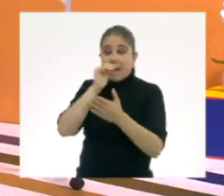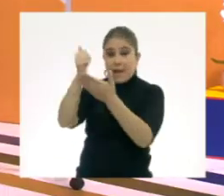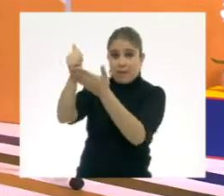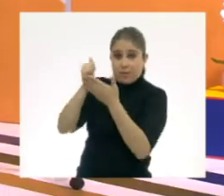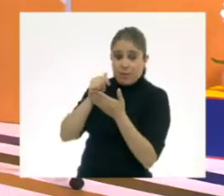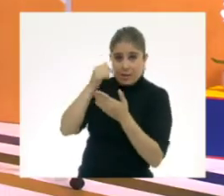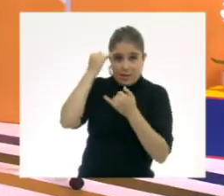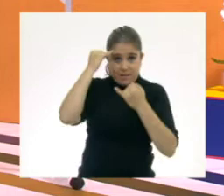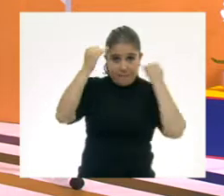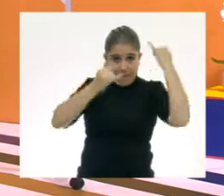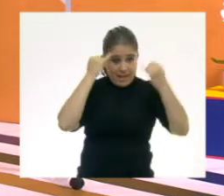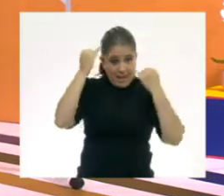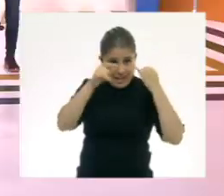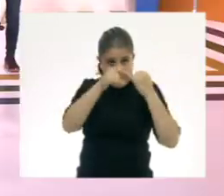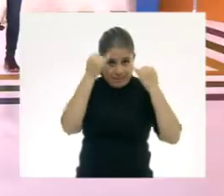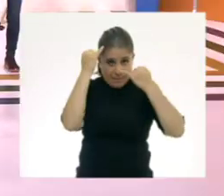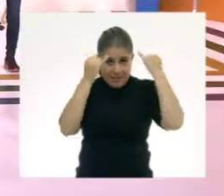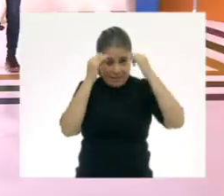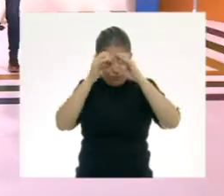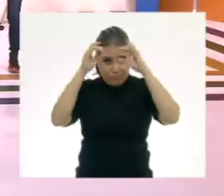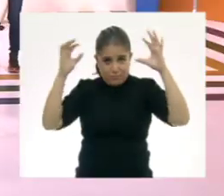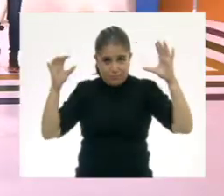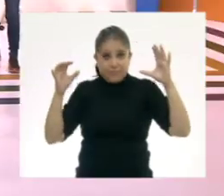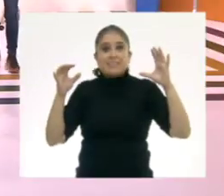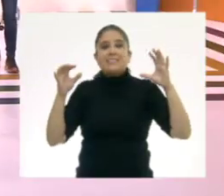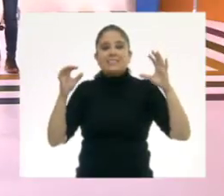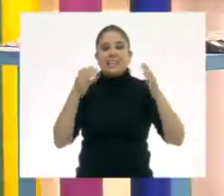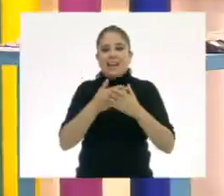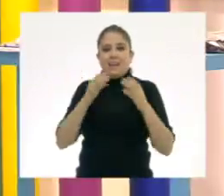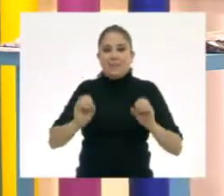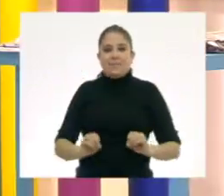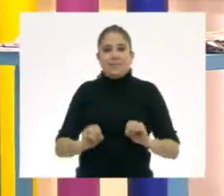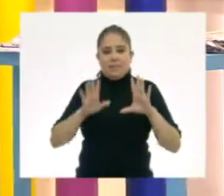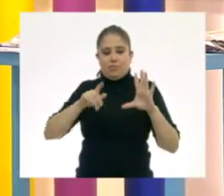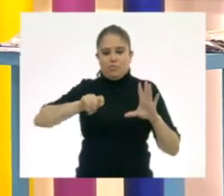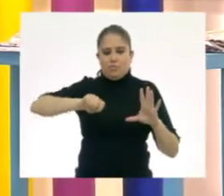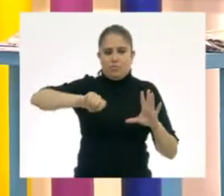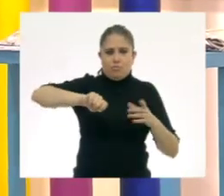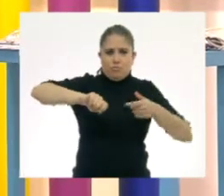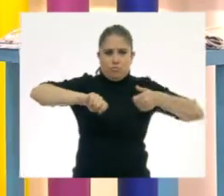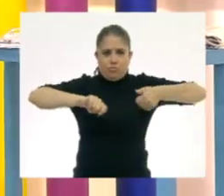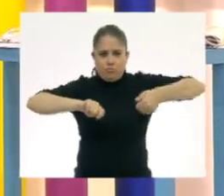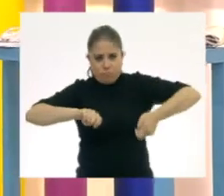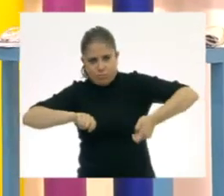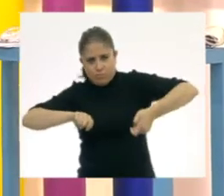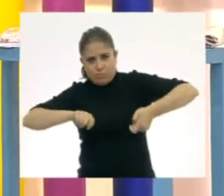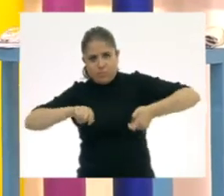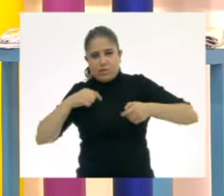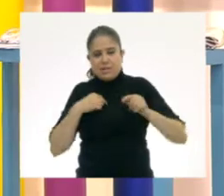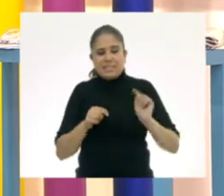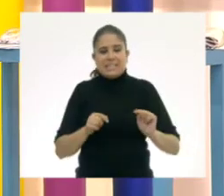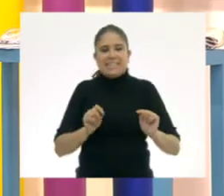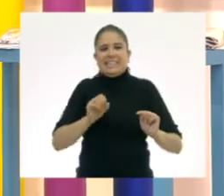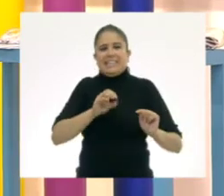Sí. Es imaginación, chicos, ¿eh? Acuérdense. Bueno, estamos bien. Y ahora lo encendemos. Listo. La mía es de estas que le hacen...